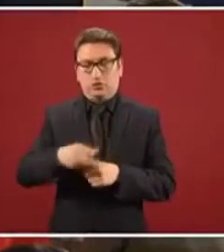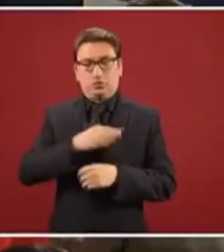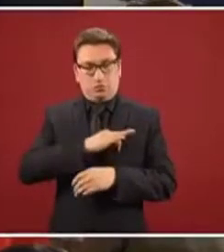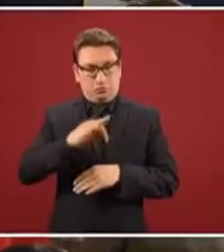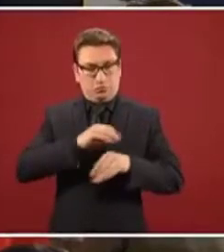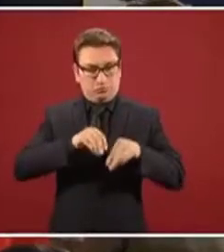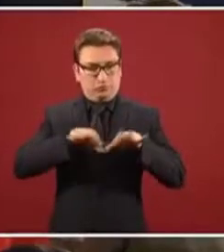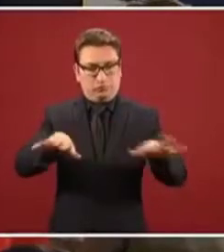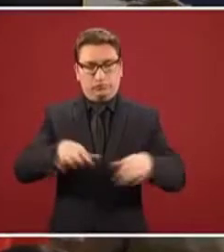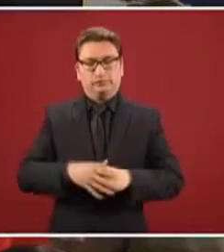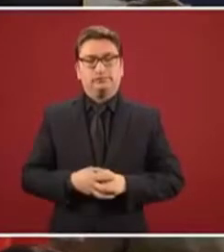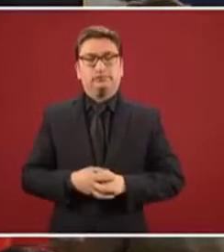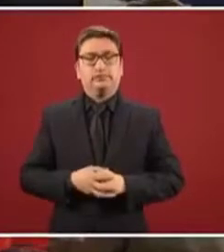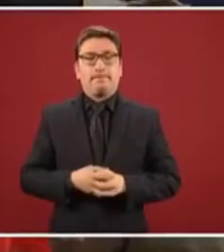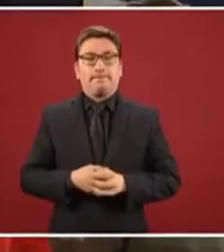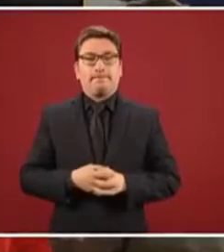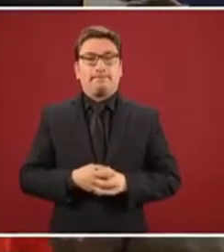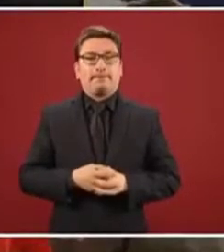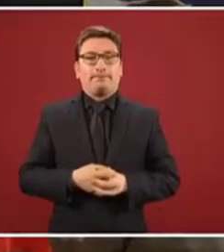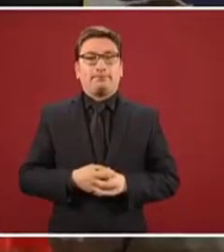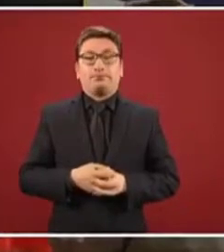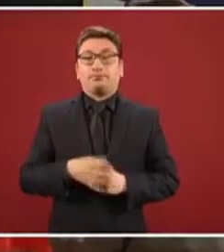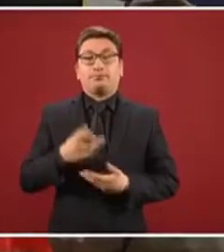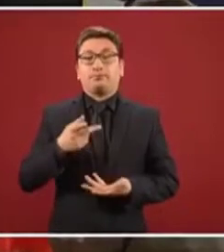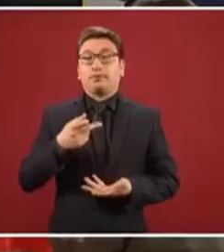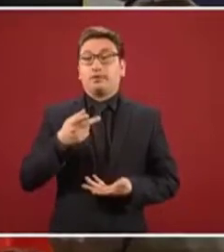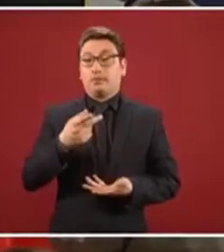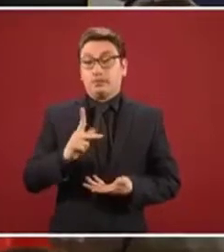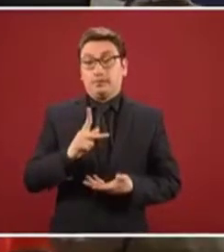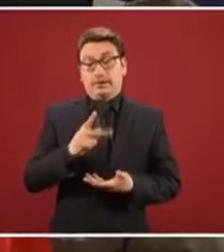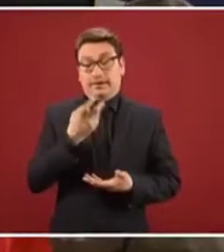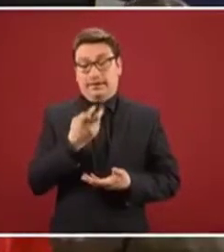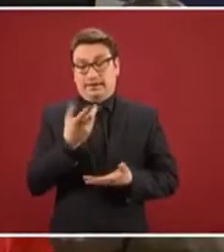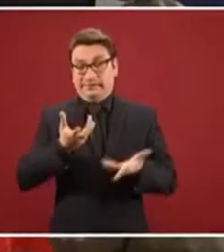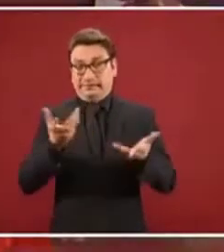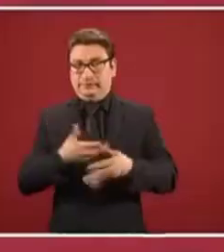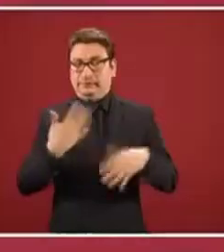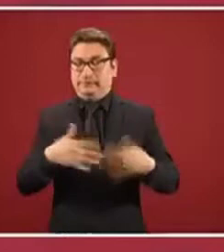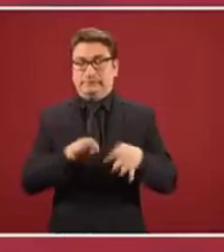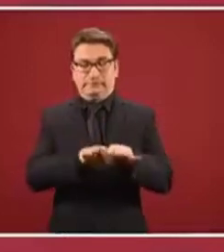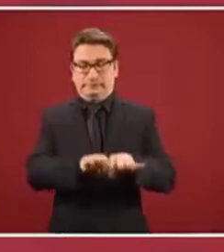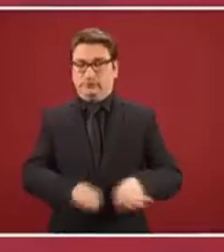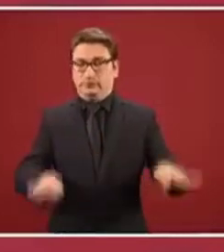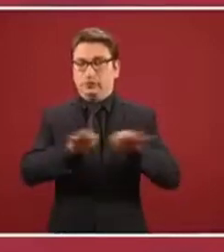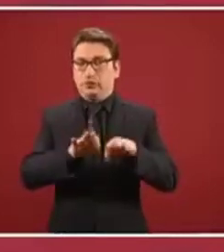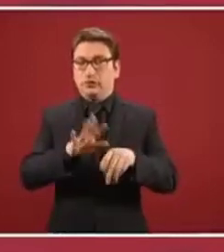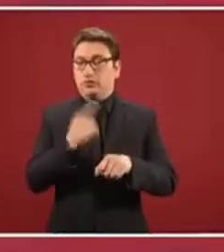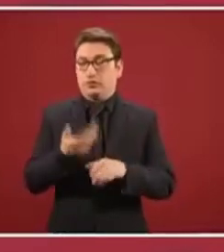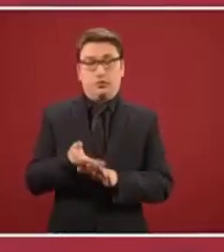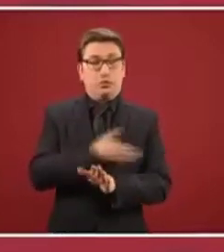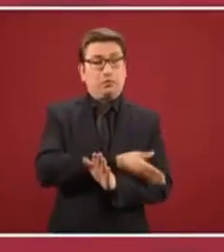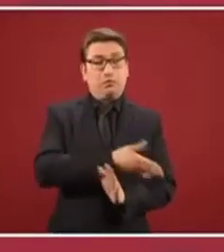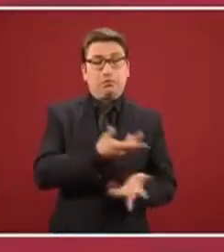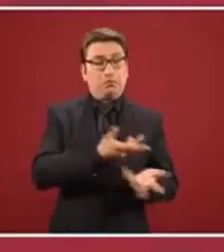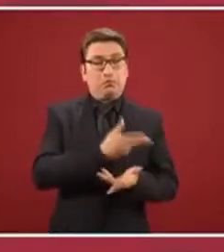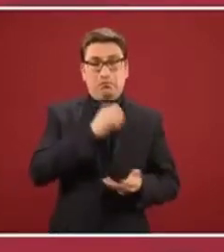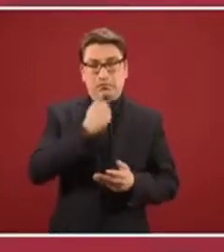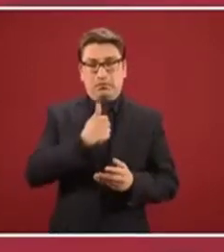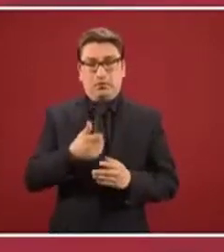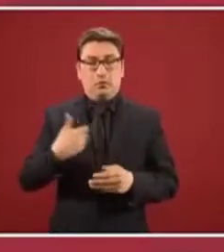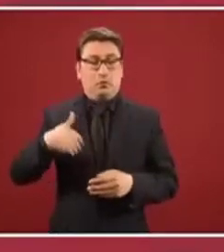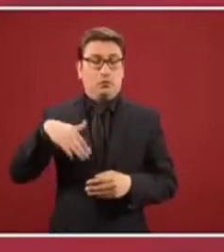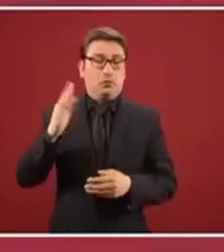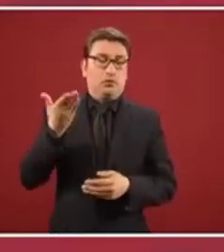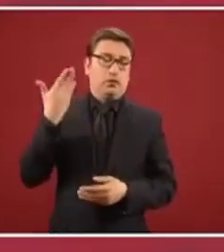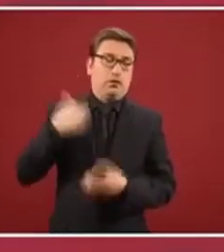esto próximamente. Pero yo diría que es un hecho mayor, porque no se había logrado un operativo de esta naturaleza hace mucho